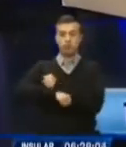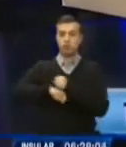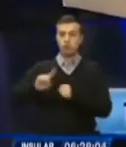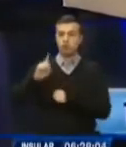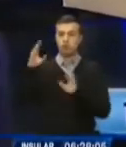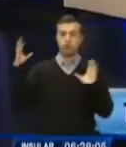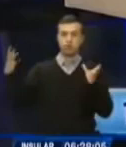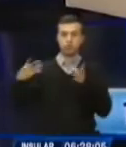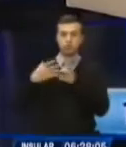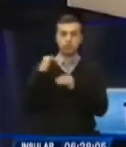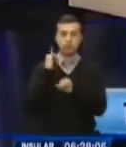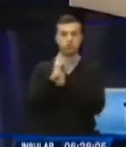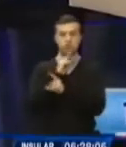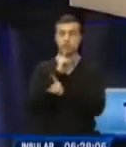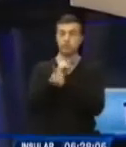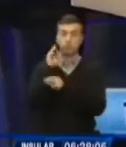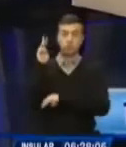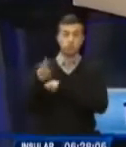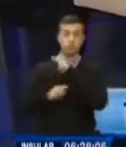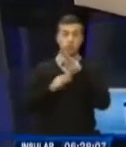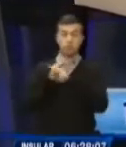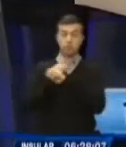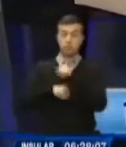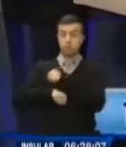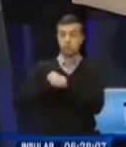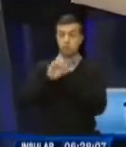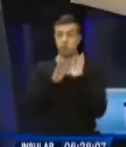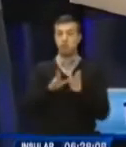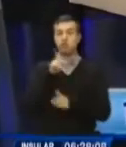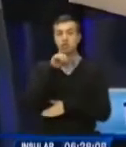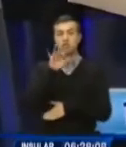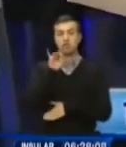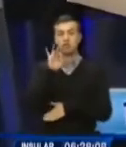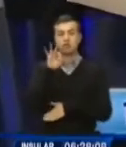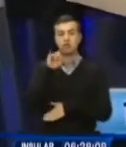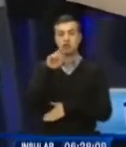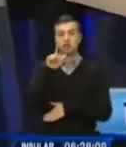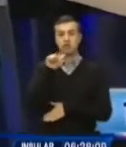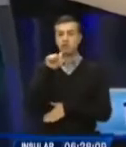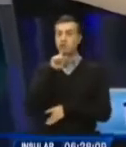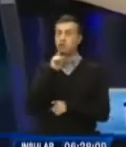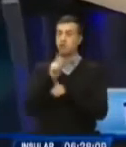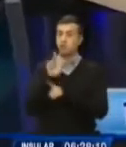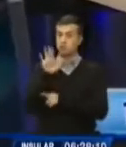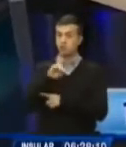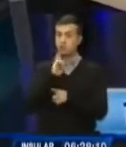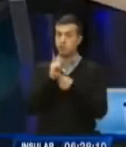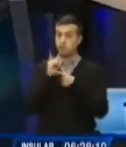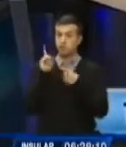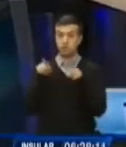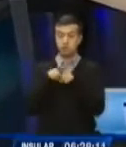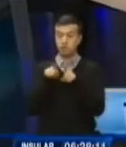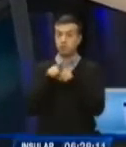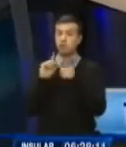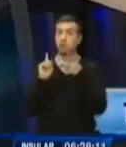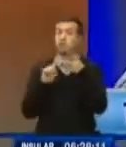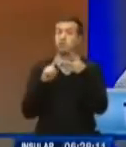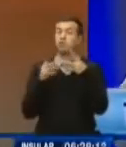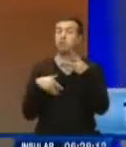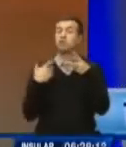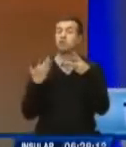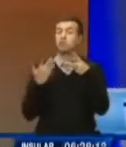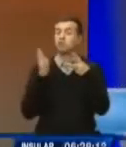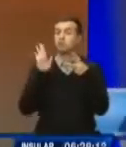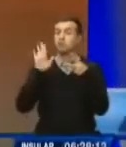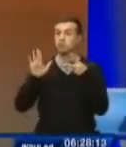la única instancia mundial que puede organizar el fútbol es la fifa y la segunda que deviene de esta misma es que se produce un